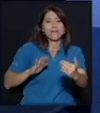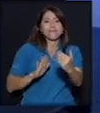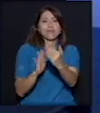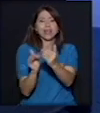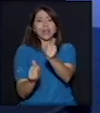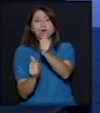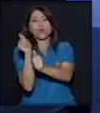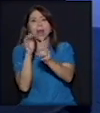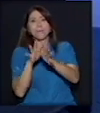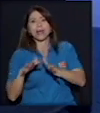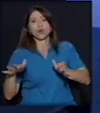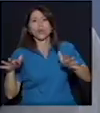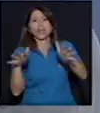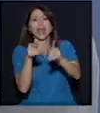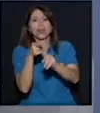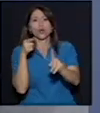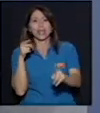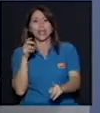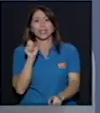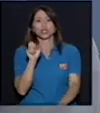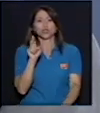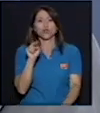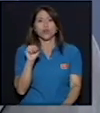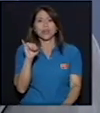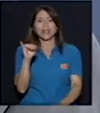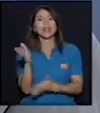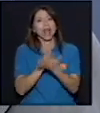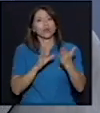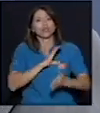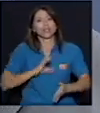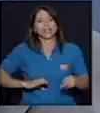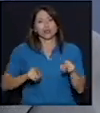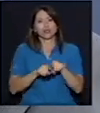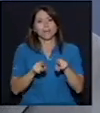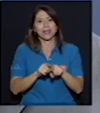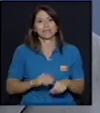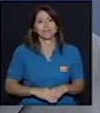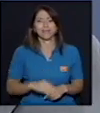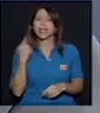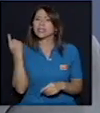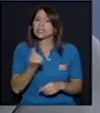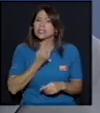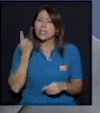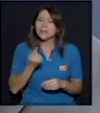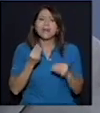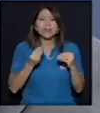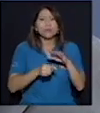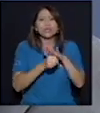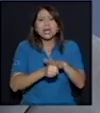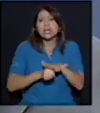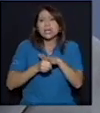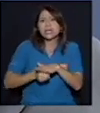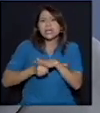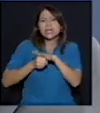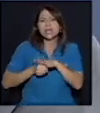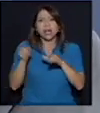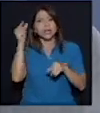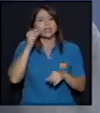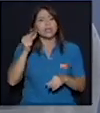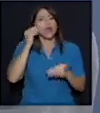es de origen suní, y hay algunos cristianos también. Siempre ha habido mucha tensión y el Estado es muy